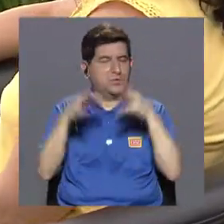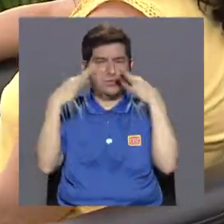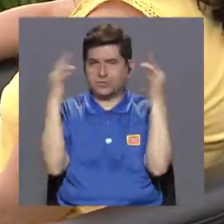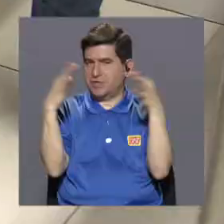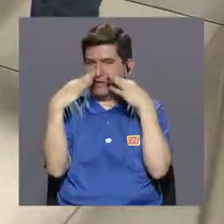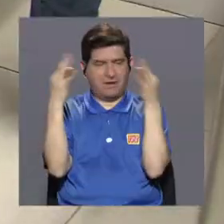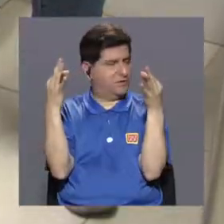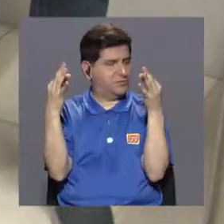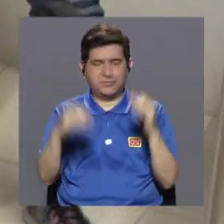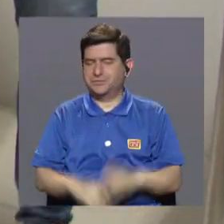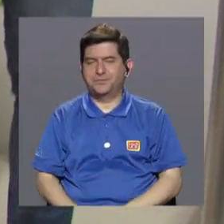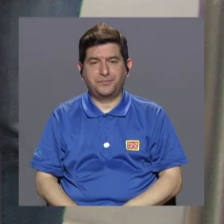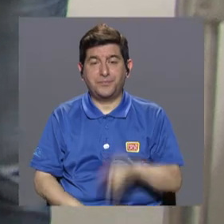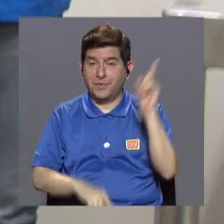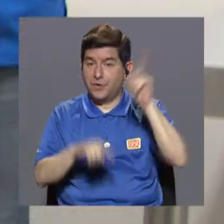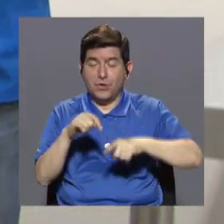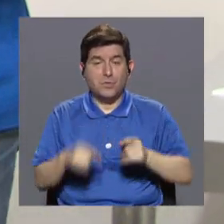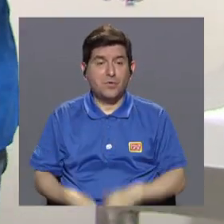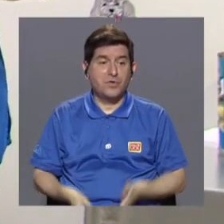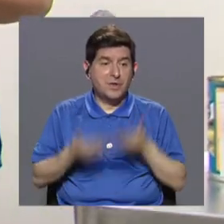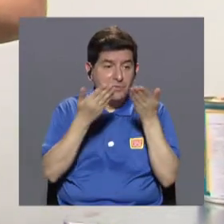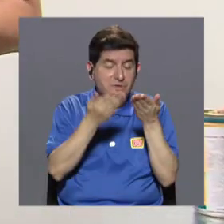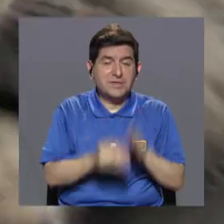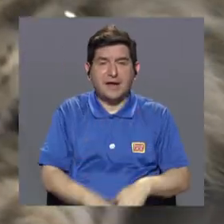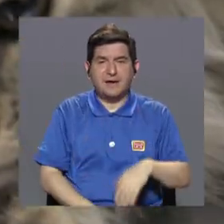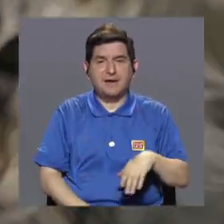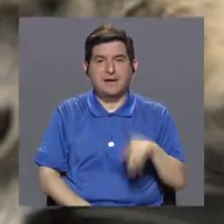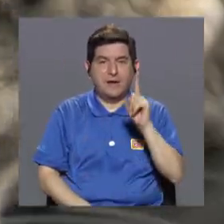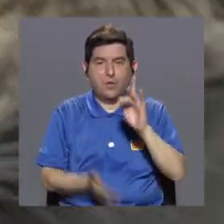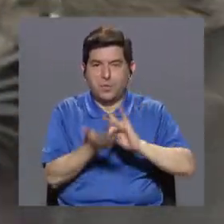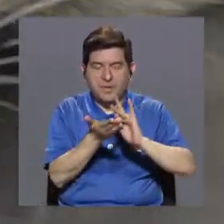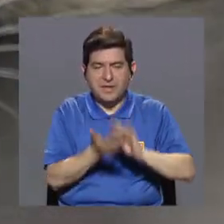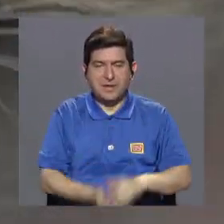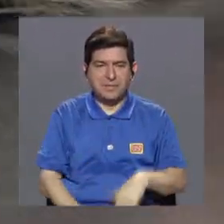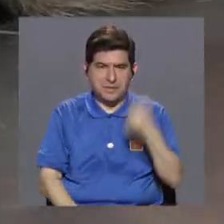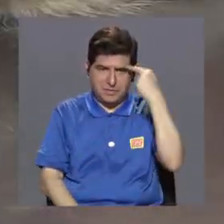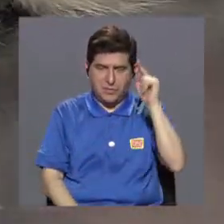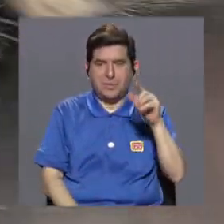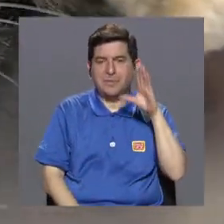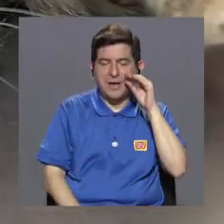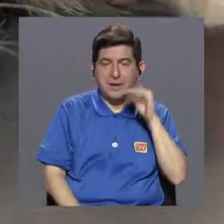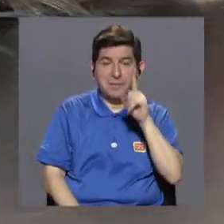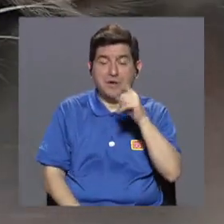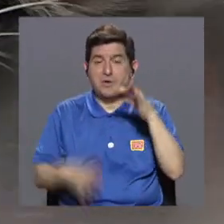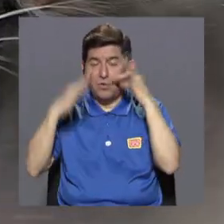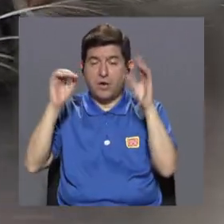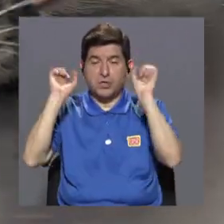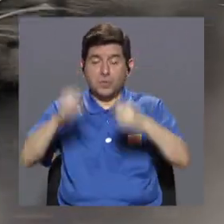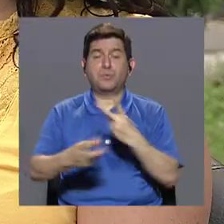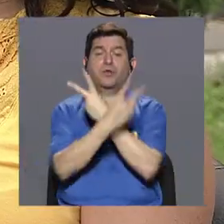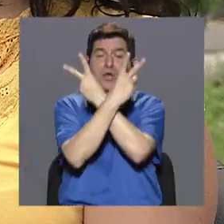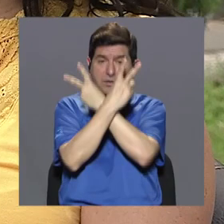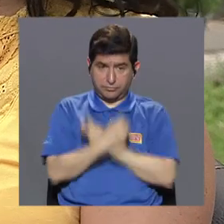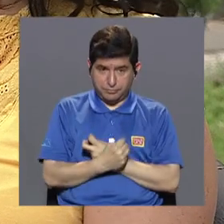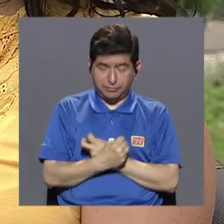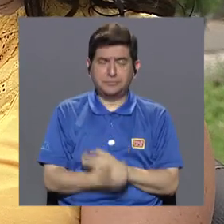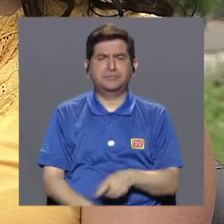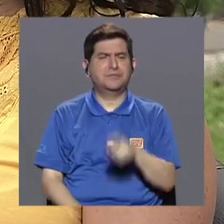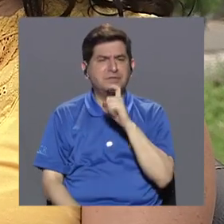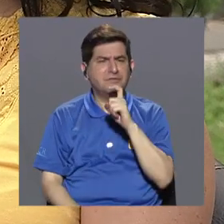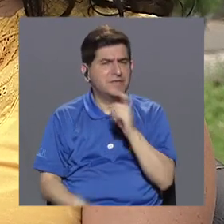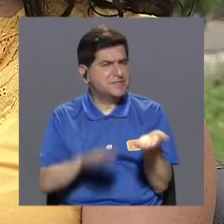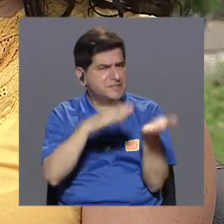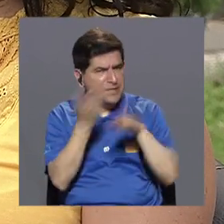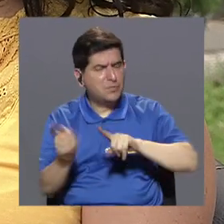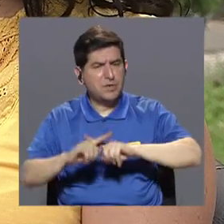en gatos, entonces no podemos darle una de perro a un gato porque lo podemos intoxicar. Oh.